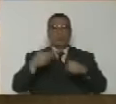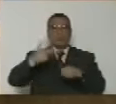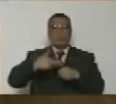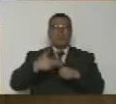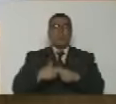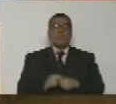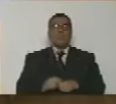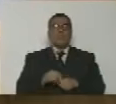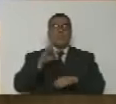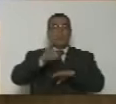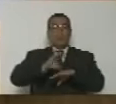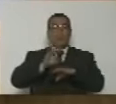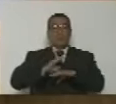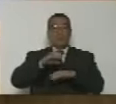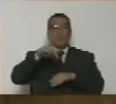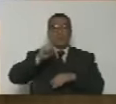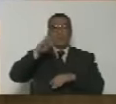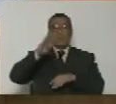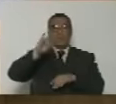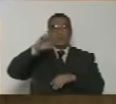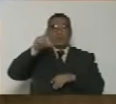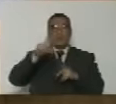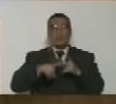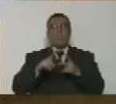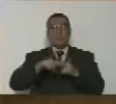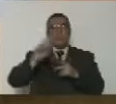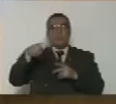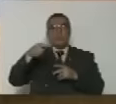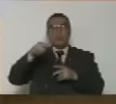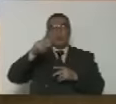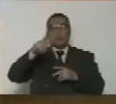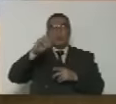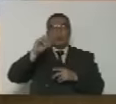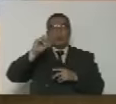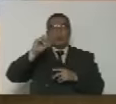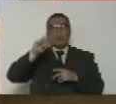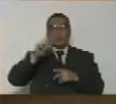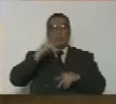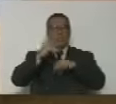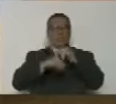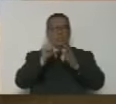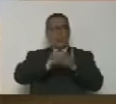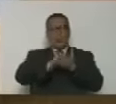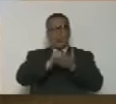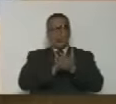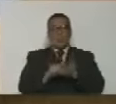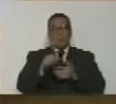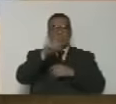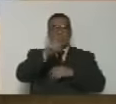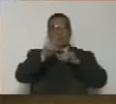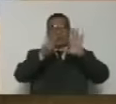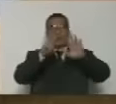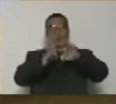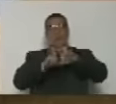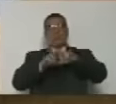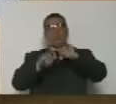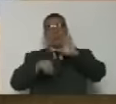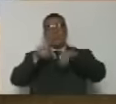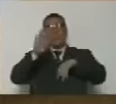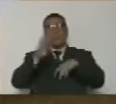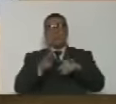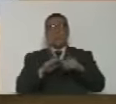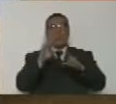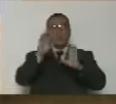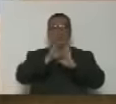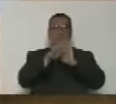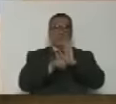Petróleo, con sede en Brazzaville, República del Congo, de conformidad a lo consagrado en el artículo 187, numeral 14